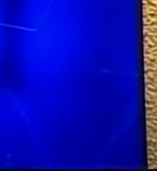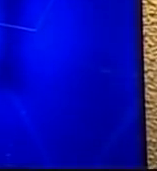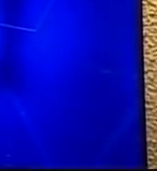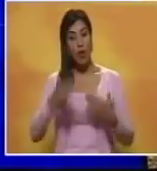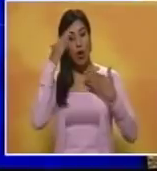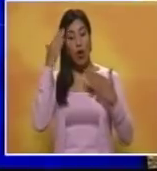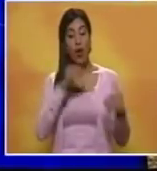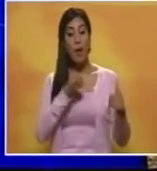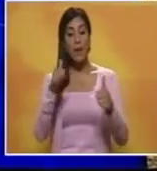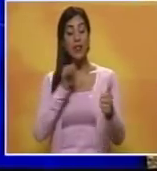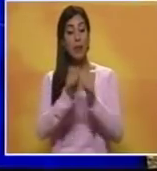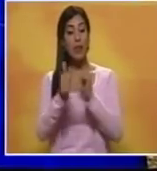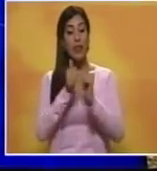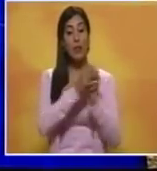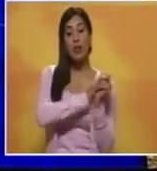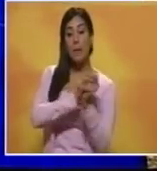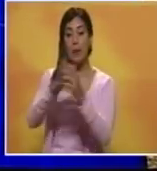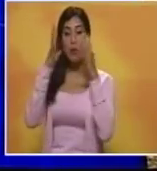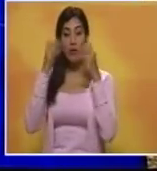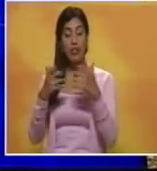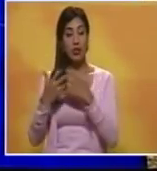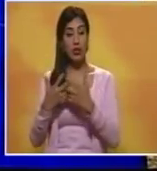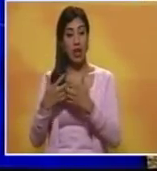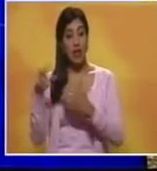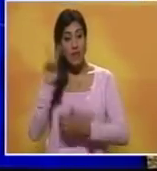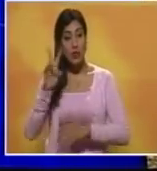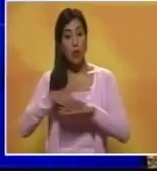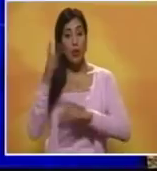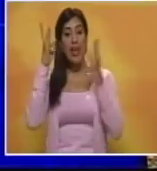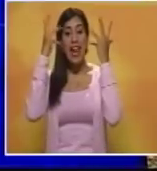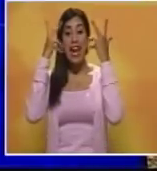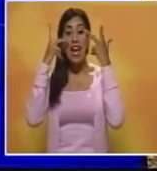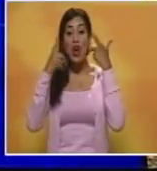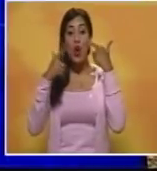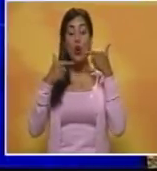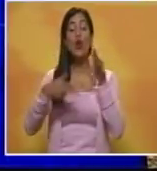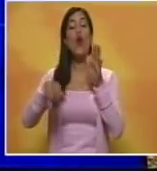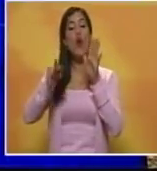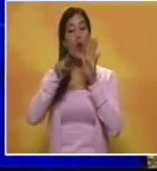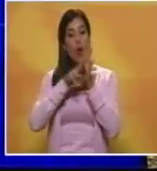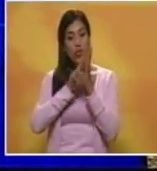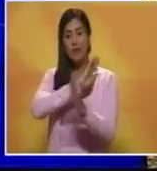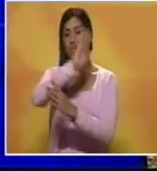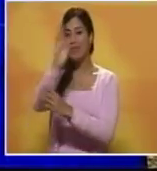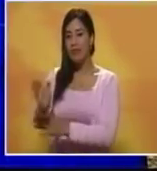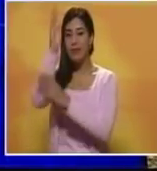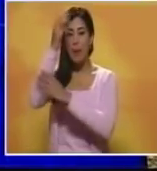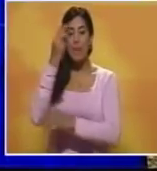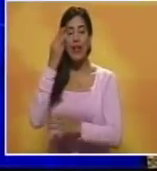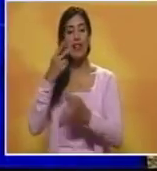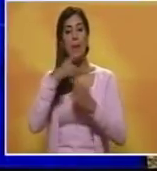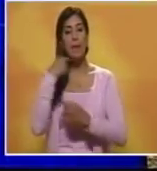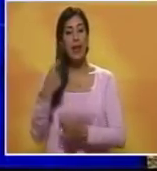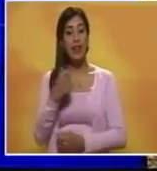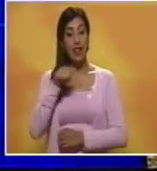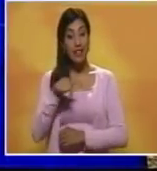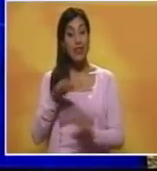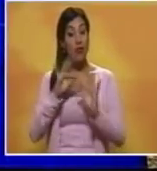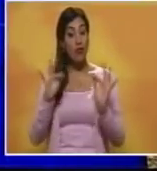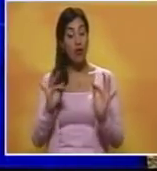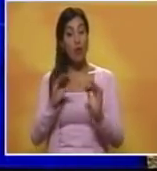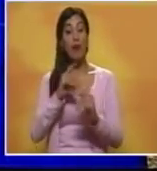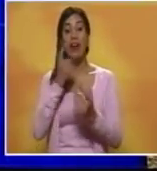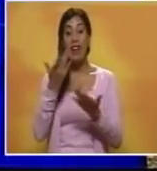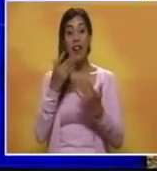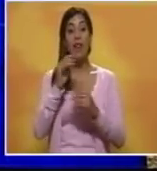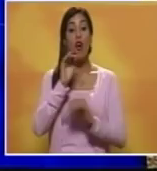Hola amigos, iniciamos los deportes con béisbol profesional venezolano porque Leones del Caracas nuevamente derrotó a Navegantes del Magallanes, esta vez con